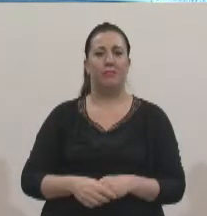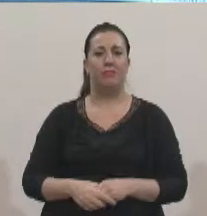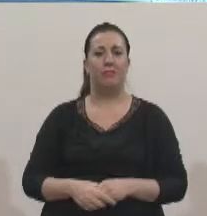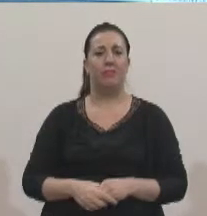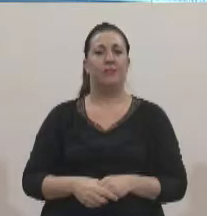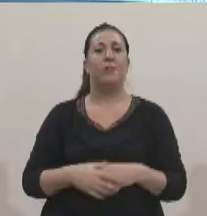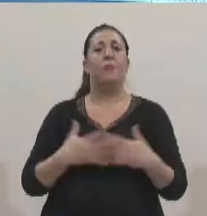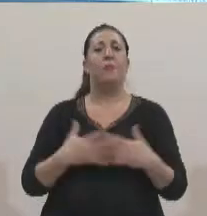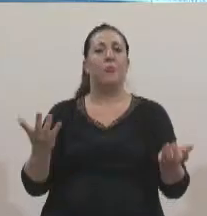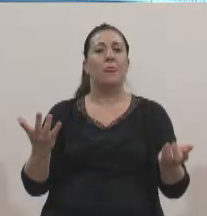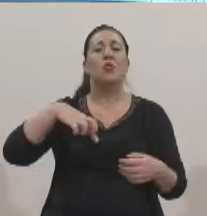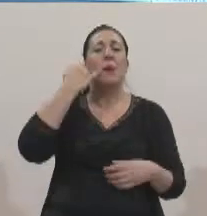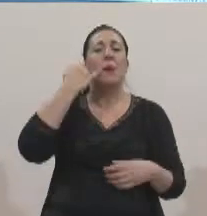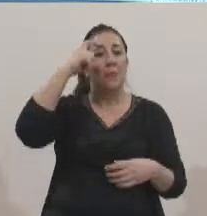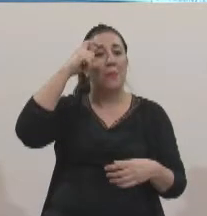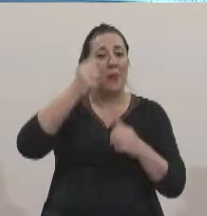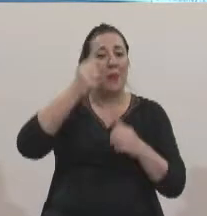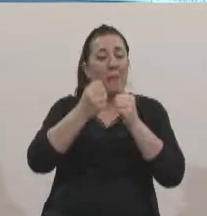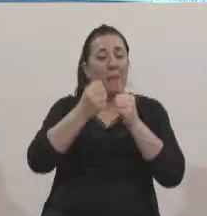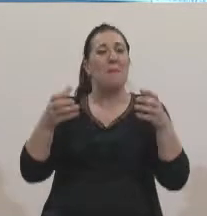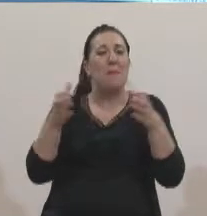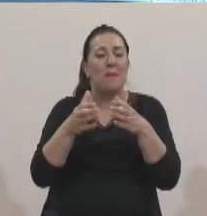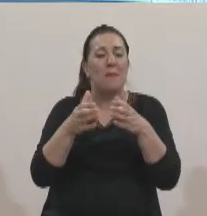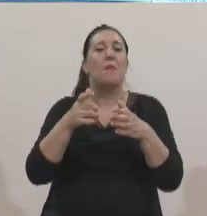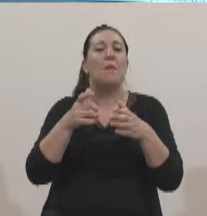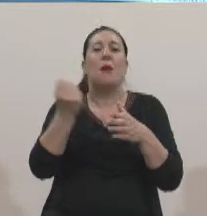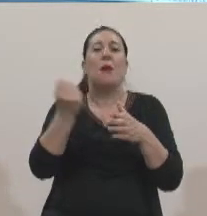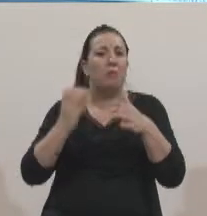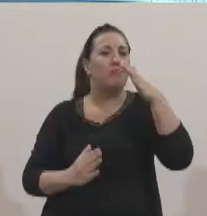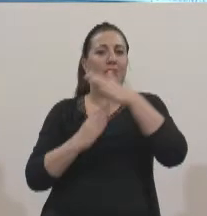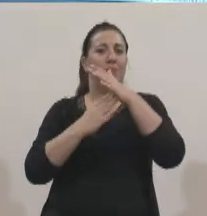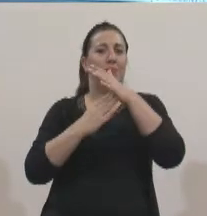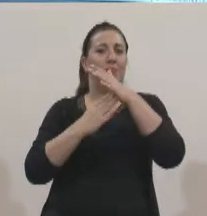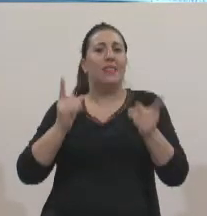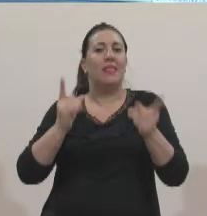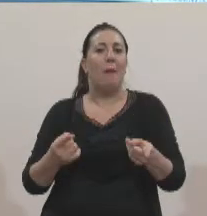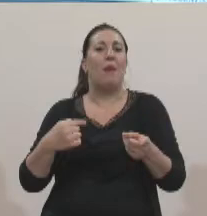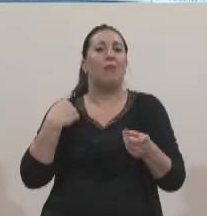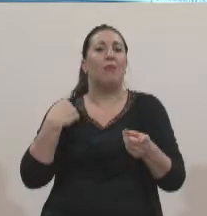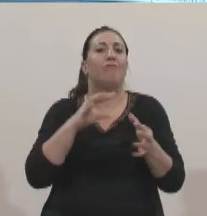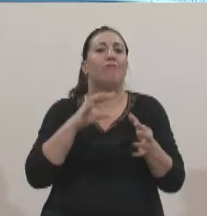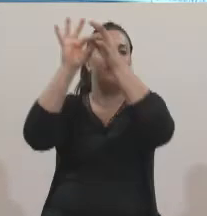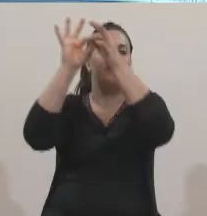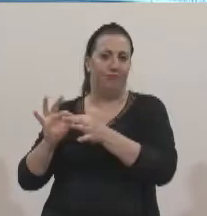Entonces las pymes son un elemento esencial de nuestra economía, del mercado de trabajo y también de nuestro federalismo.